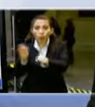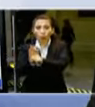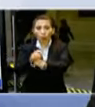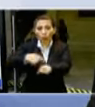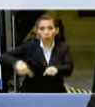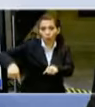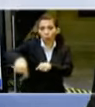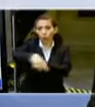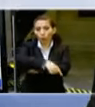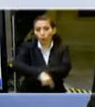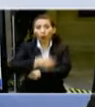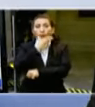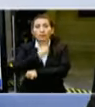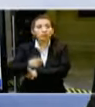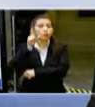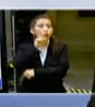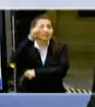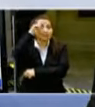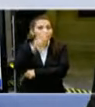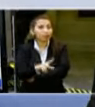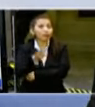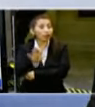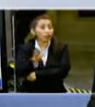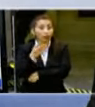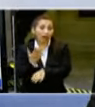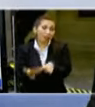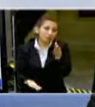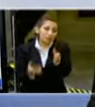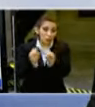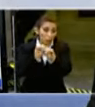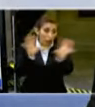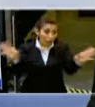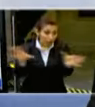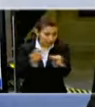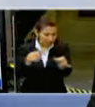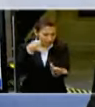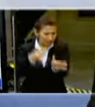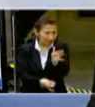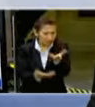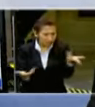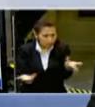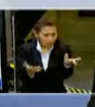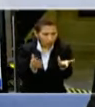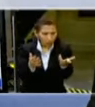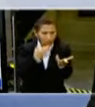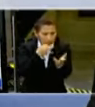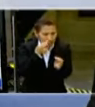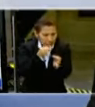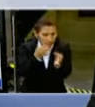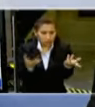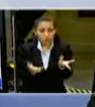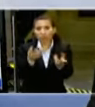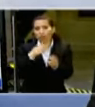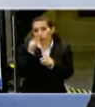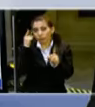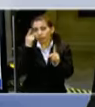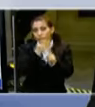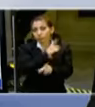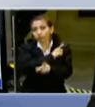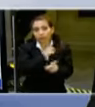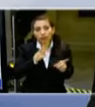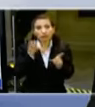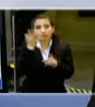las y los mexicanos. Aunque no es muy explícito, claramente ese es el objetivo, y me parece que tenemos